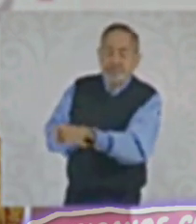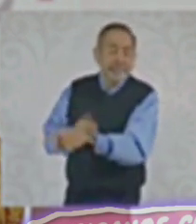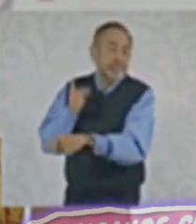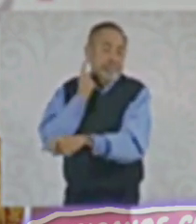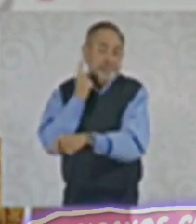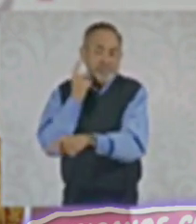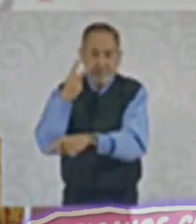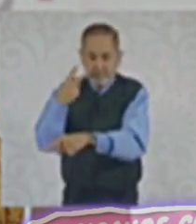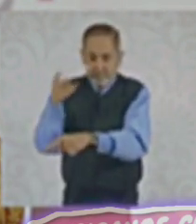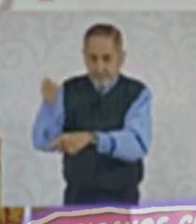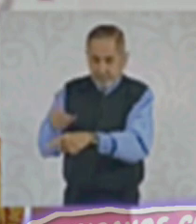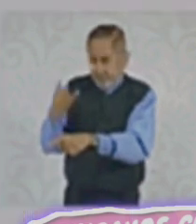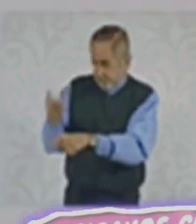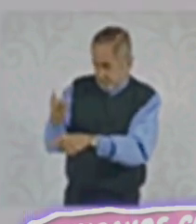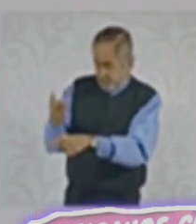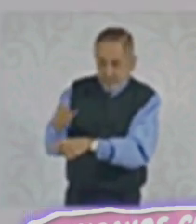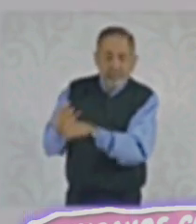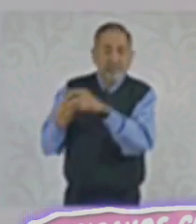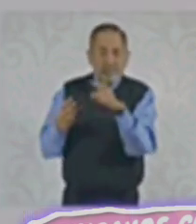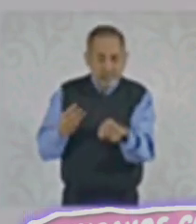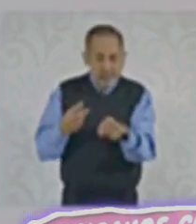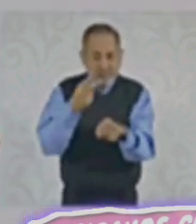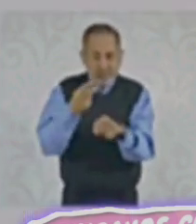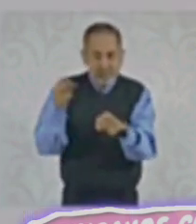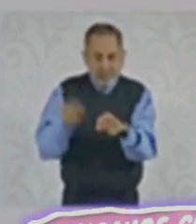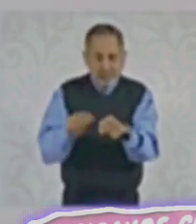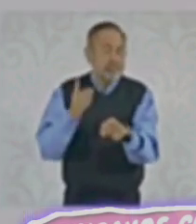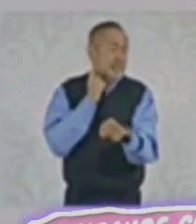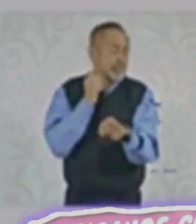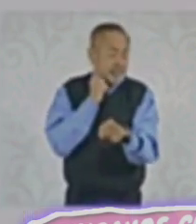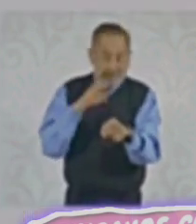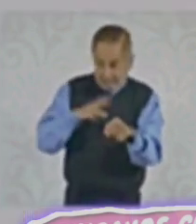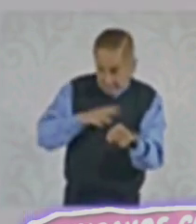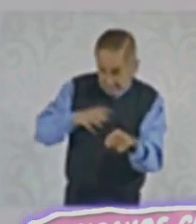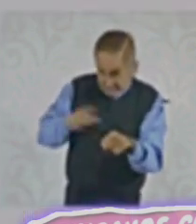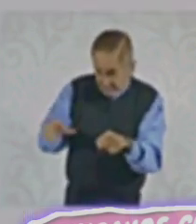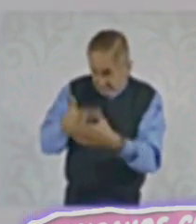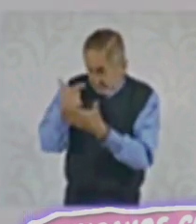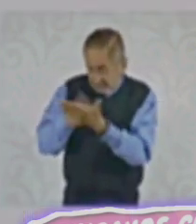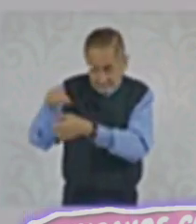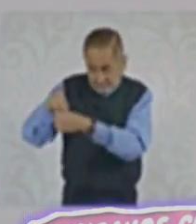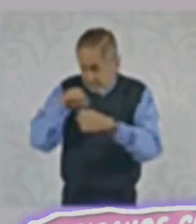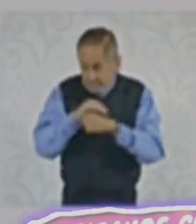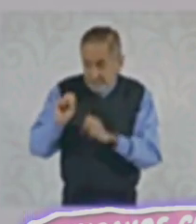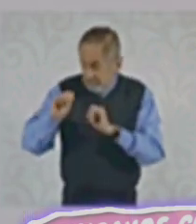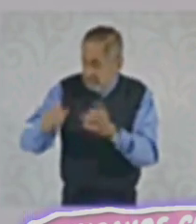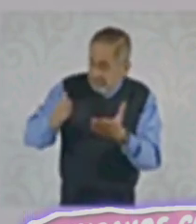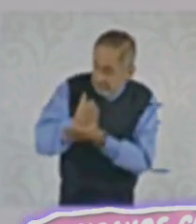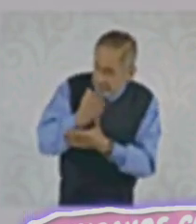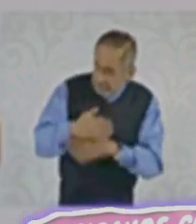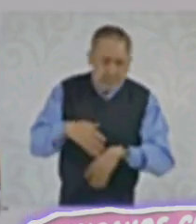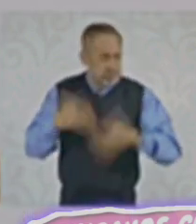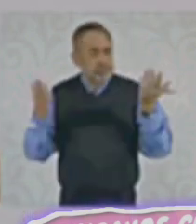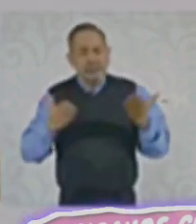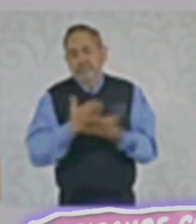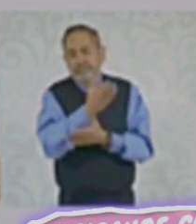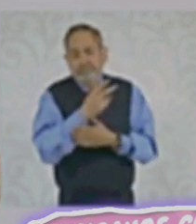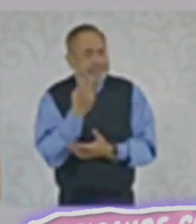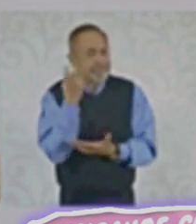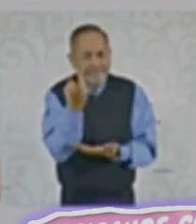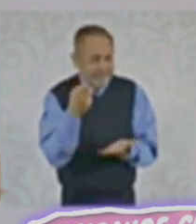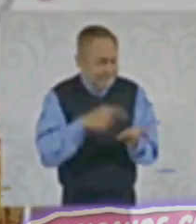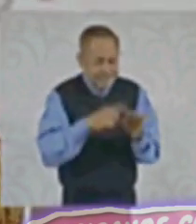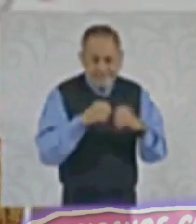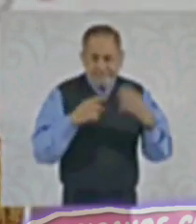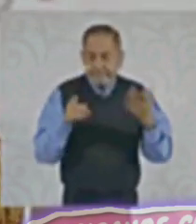2/3 partes de los presentes en la Cámara de Diputados y en la Cámara de Senadores y la mayoría de las